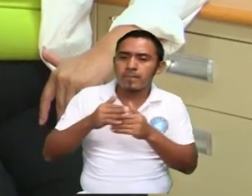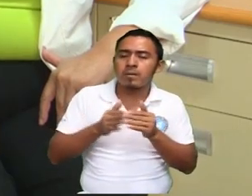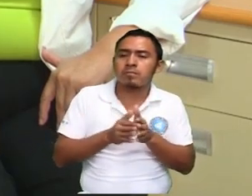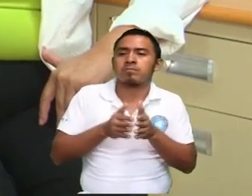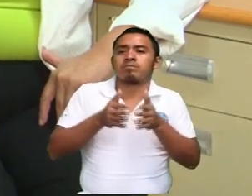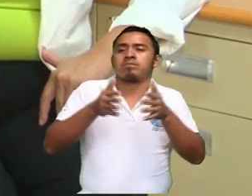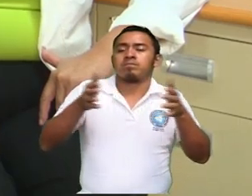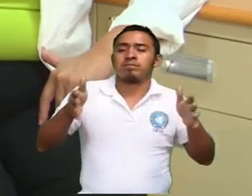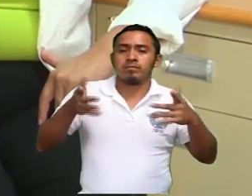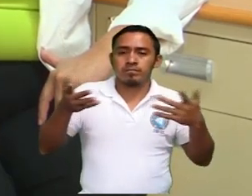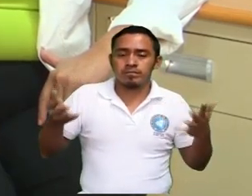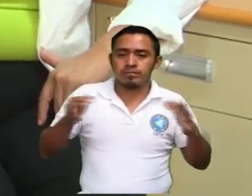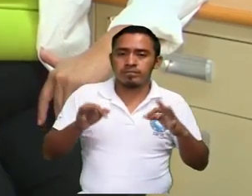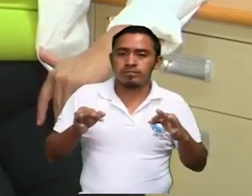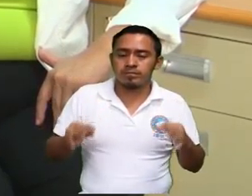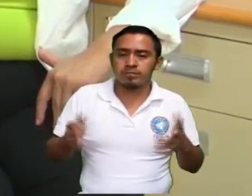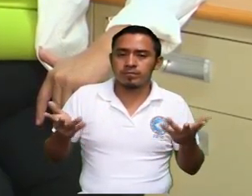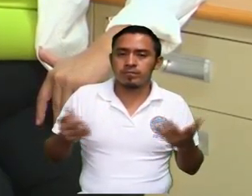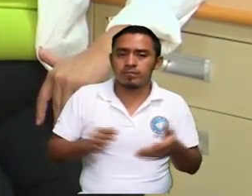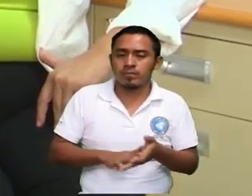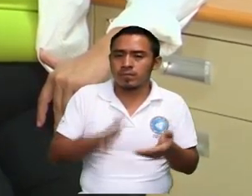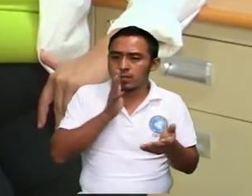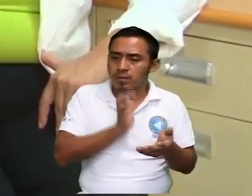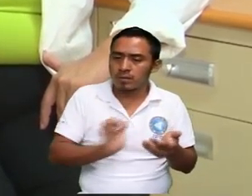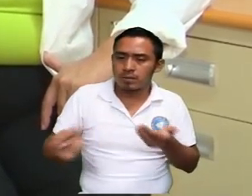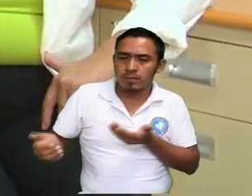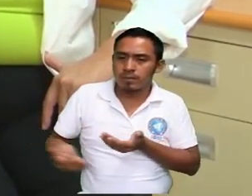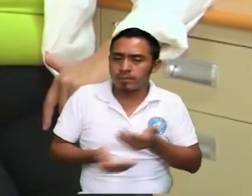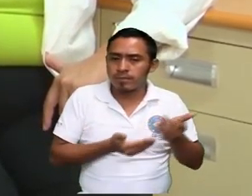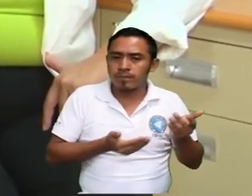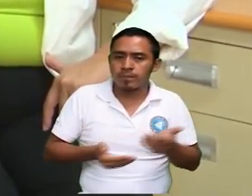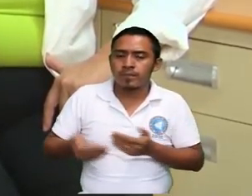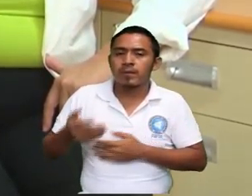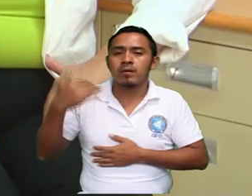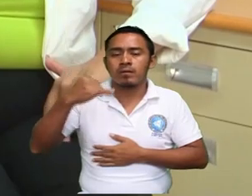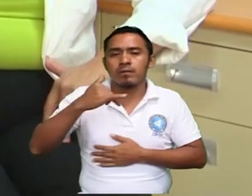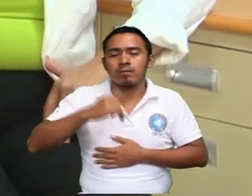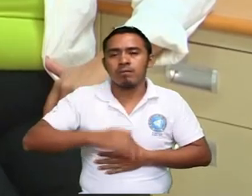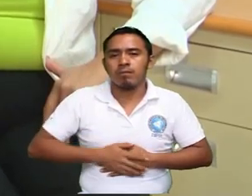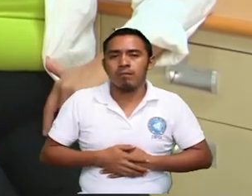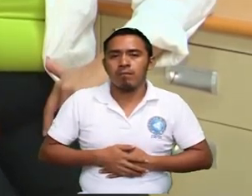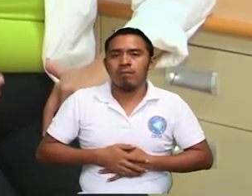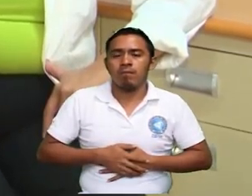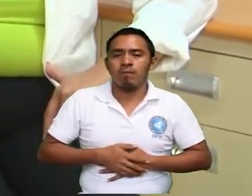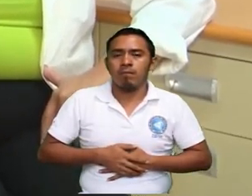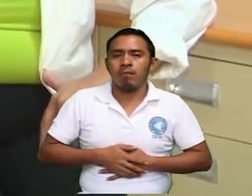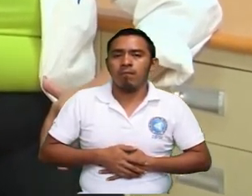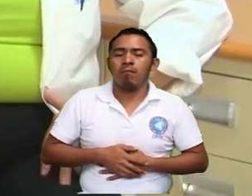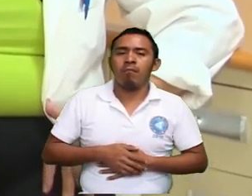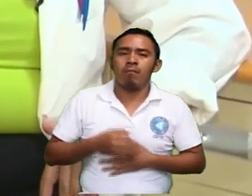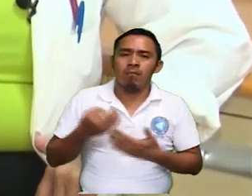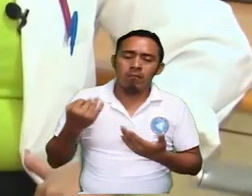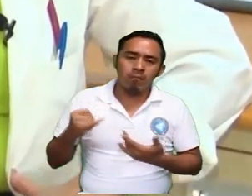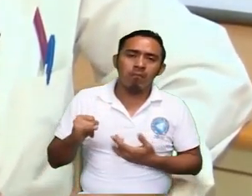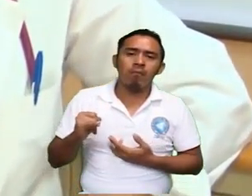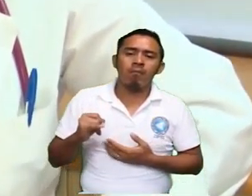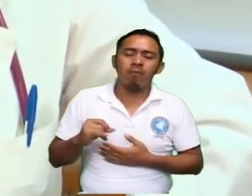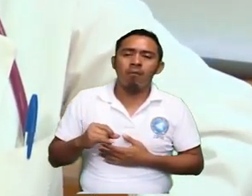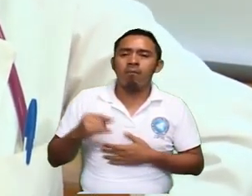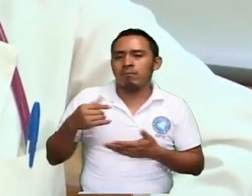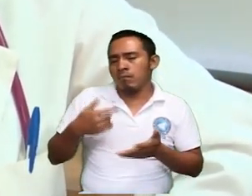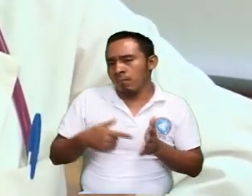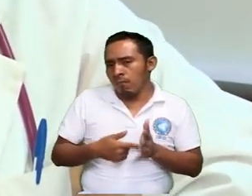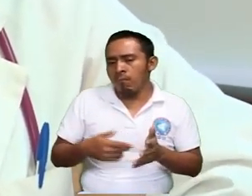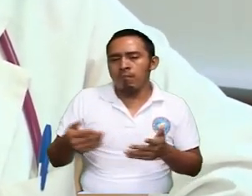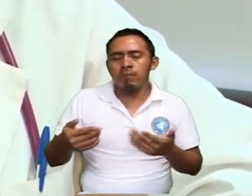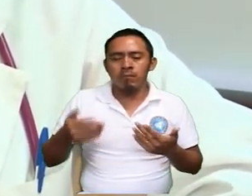la cuidado especial de los niños recién nacidos, prematuros. Exacto. Ahí, aparentemente, pareciera que no hay control, pero